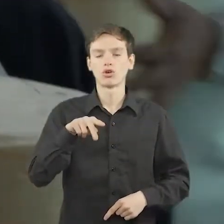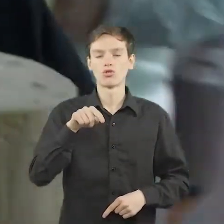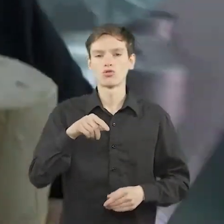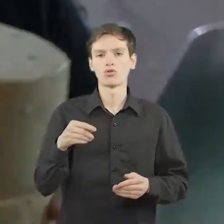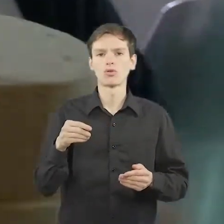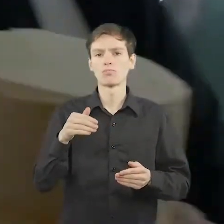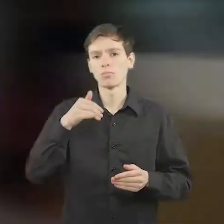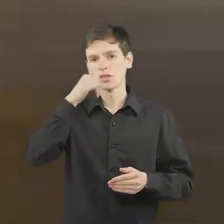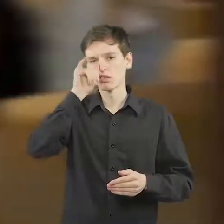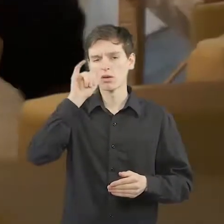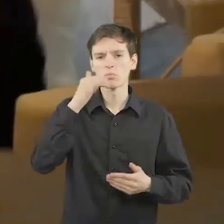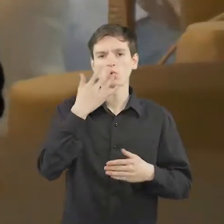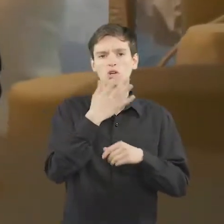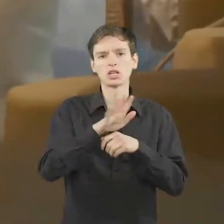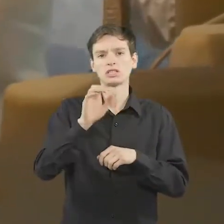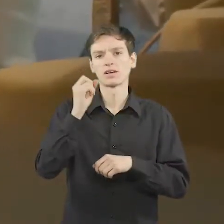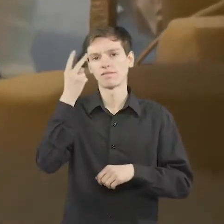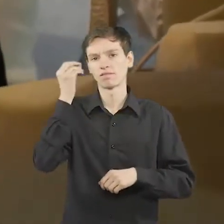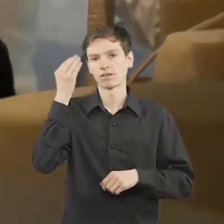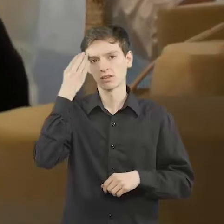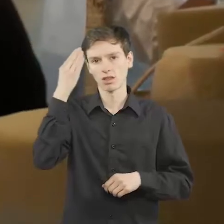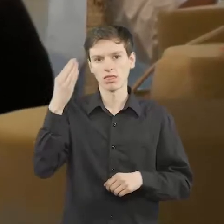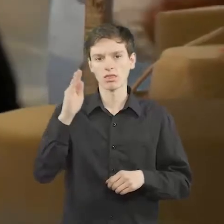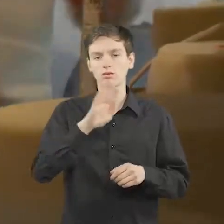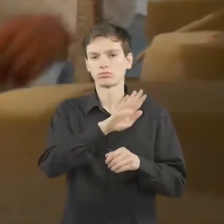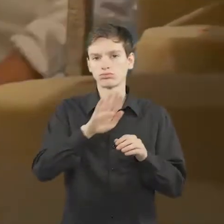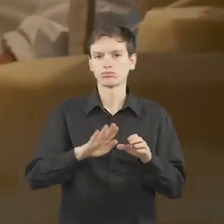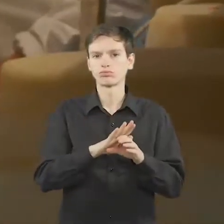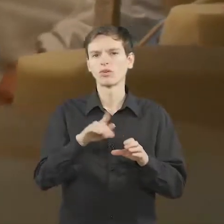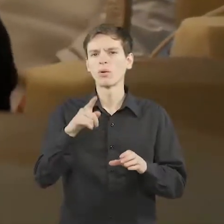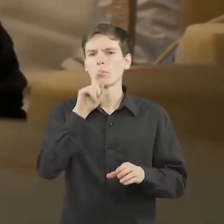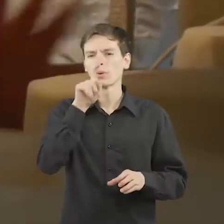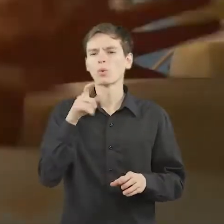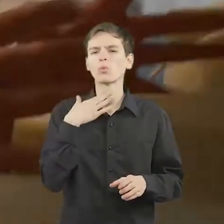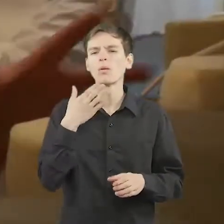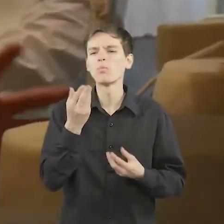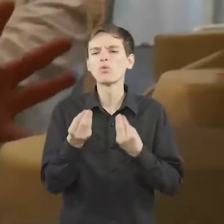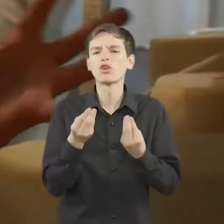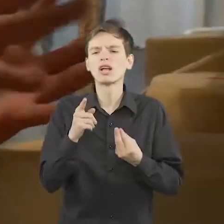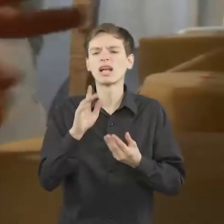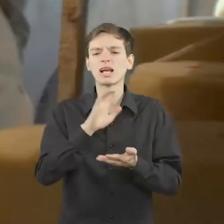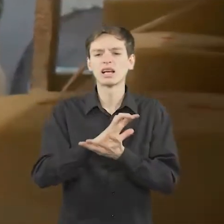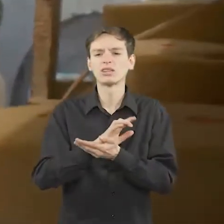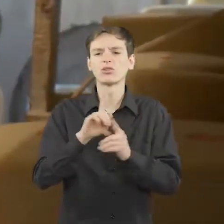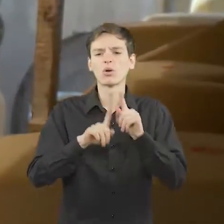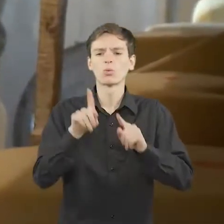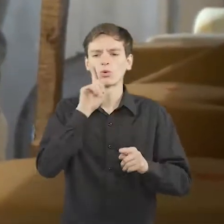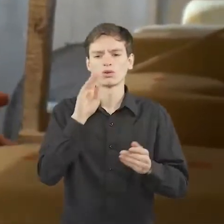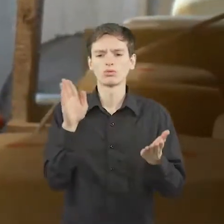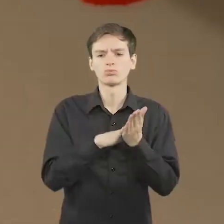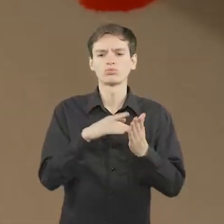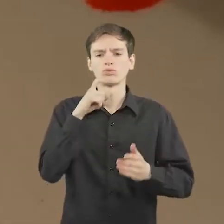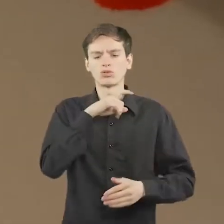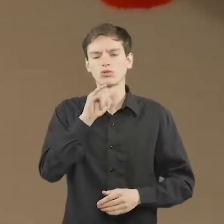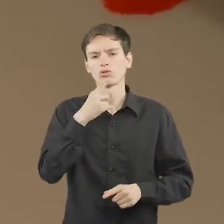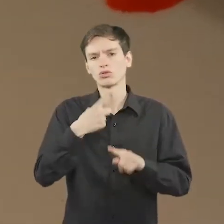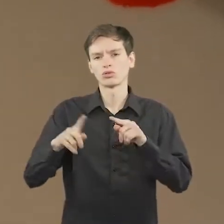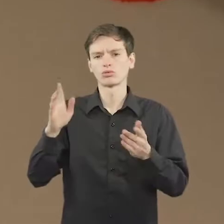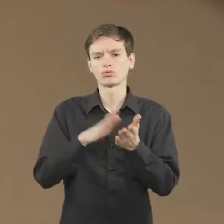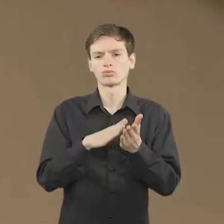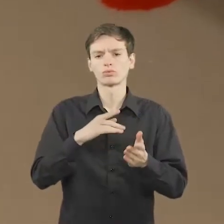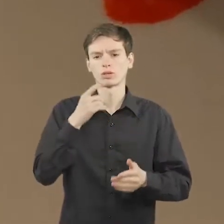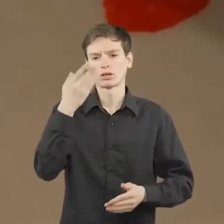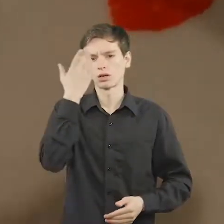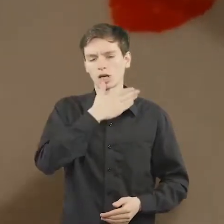lugar entre 15 y 20 días. Ya estamos aquí en la sala de maduración y ustedes se preguntarán por qué los quesos tienen estas manchas rojas y algunos